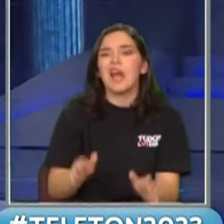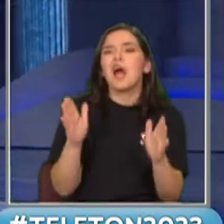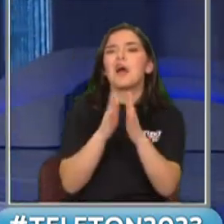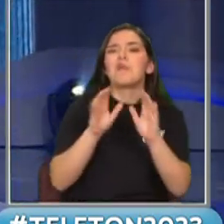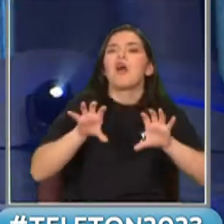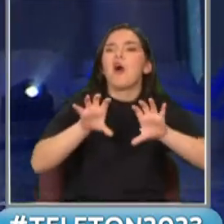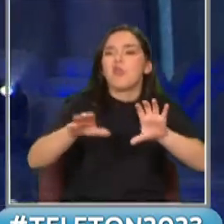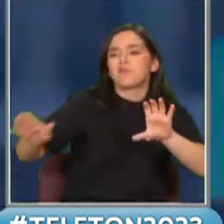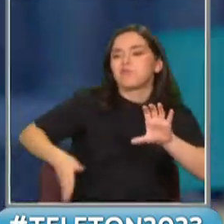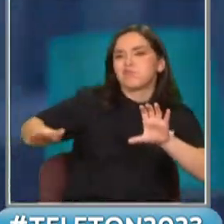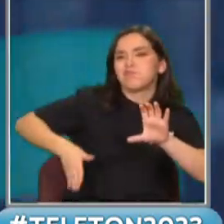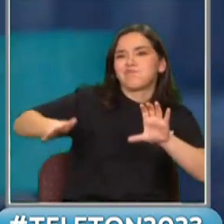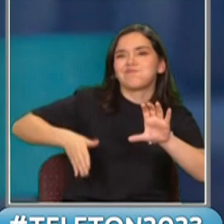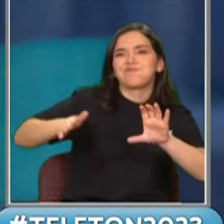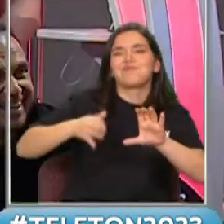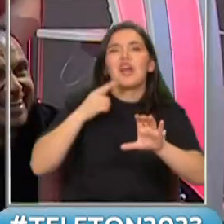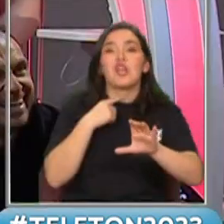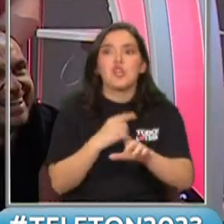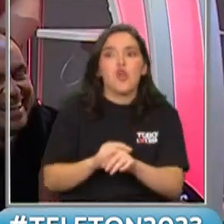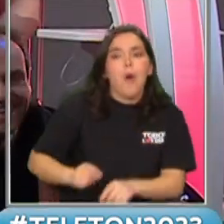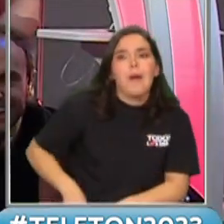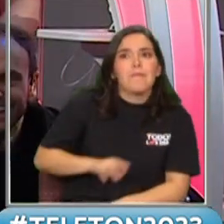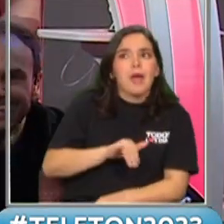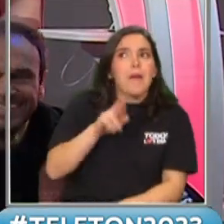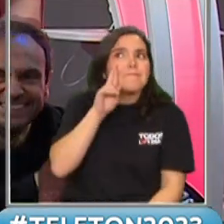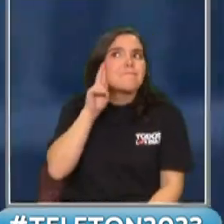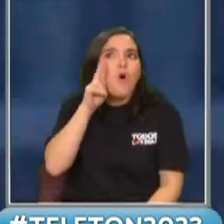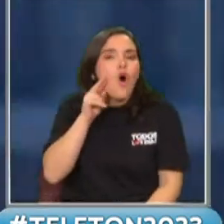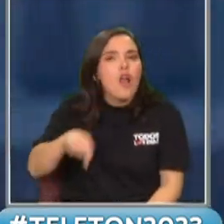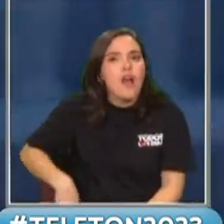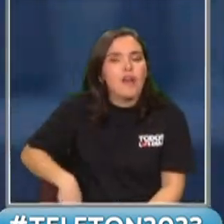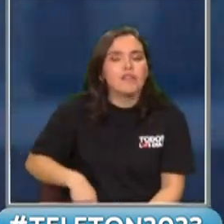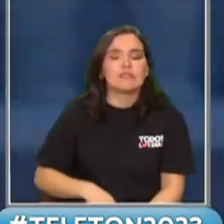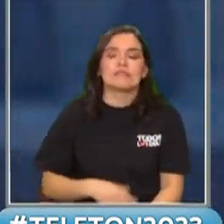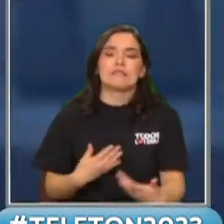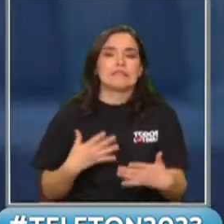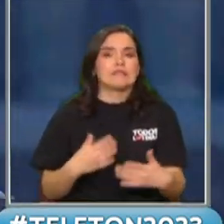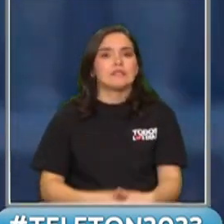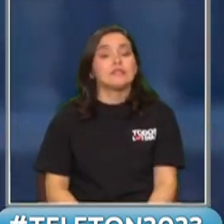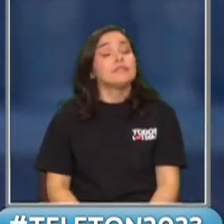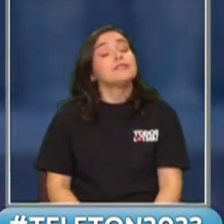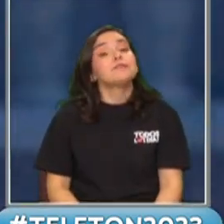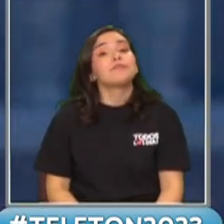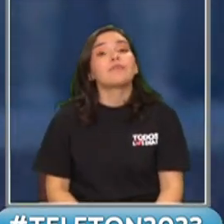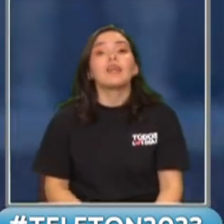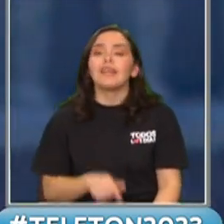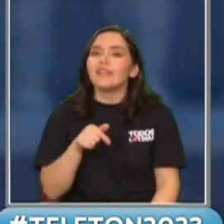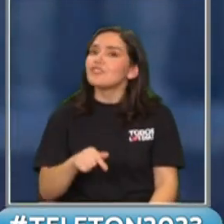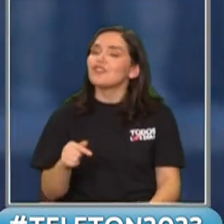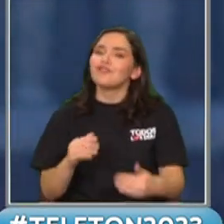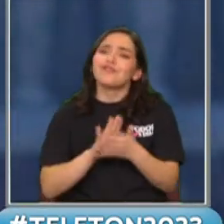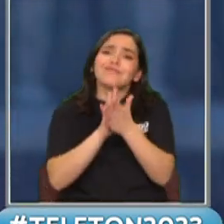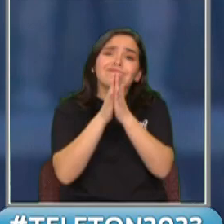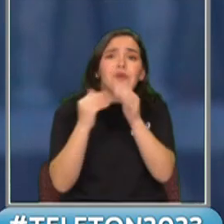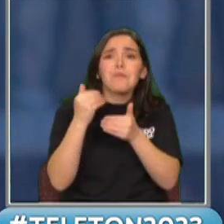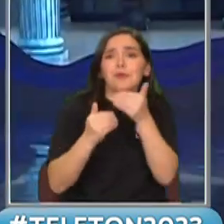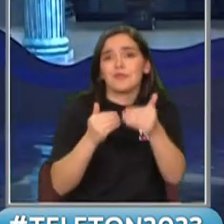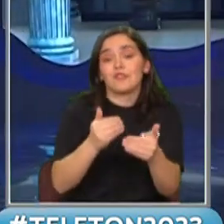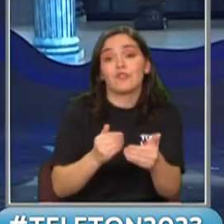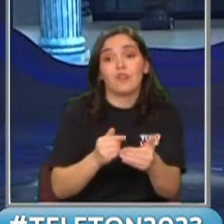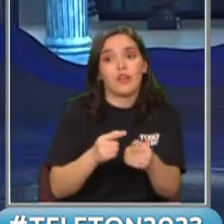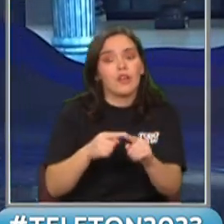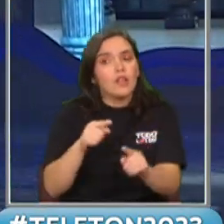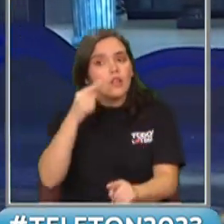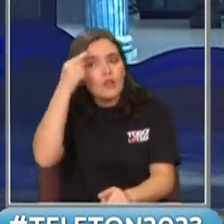la mor y te digo Entonces esto ha sido todo un proceso el otro día mi